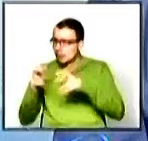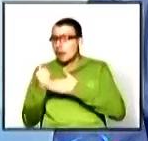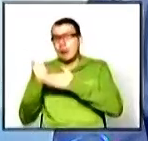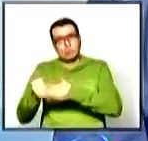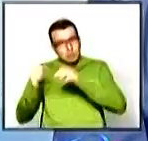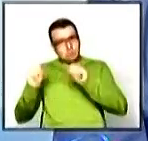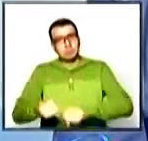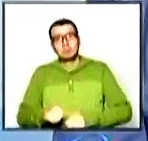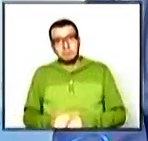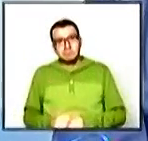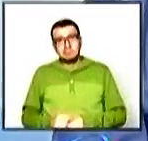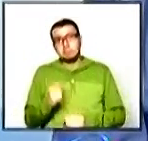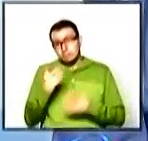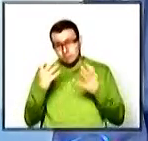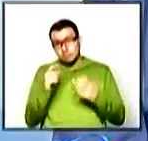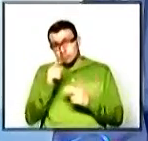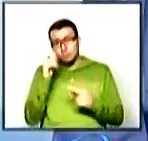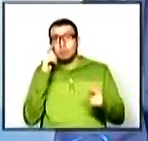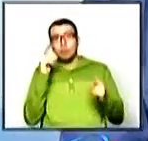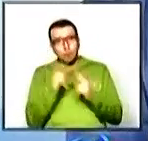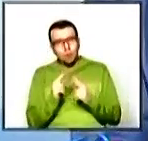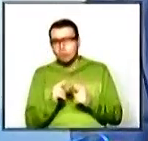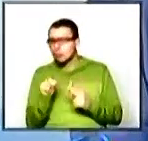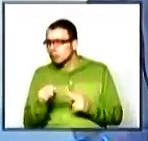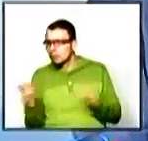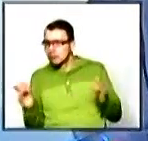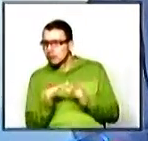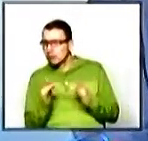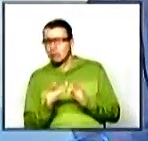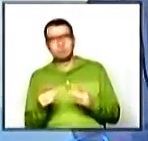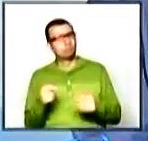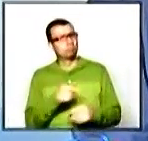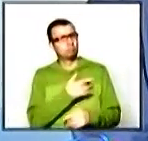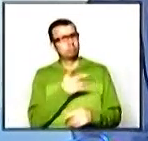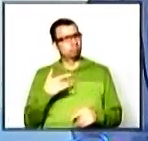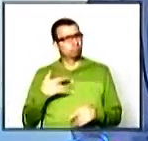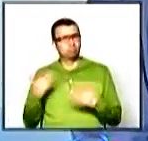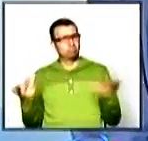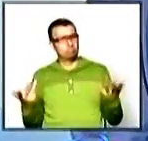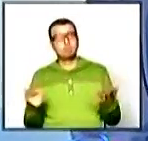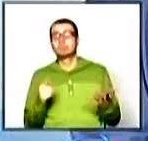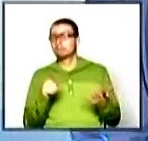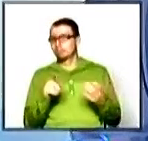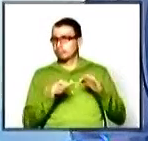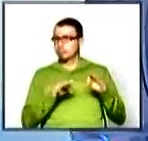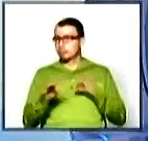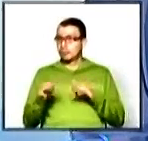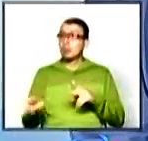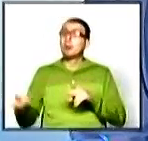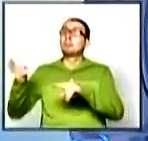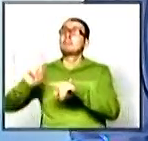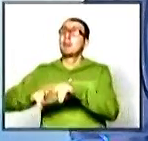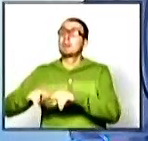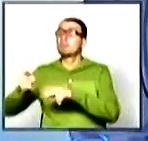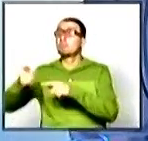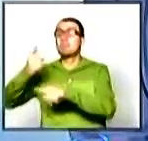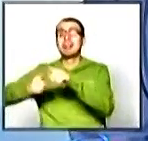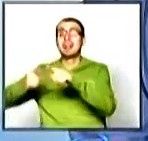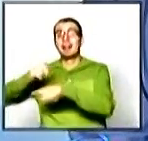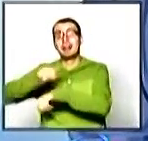ustedes conozcan qué es la terapia reconectiva. Vamos a ir a este corte de comerciales y entraremos a